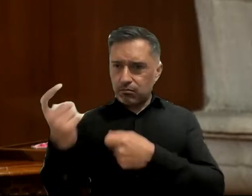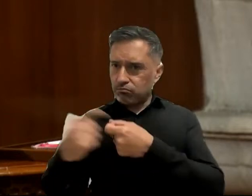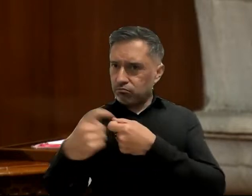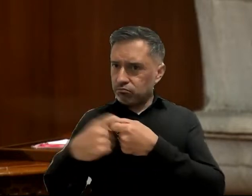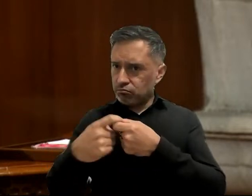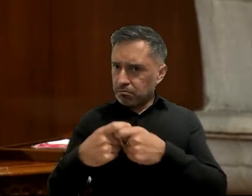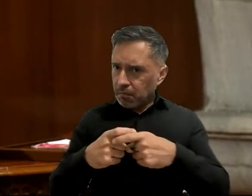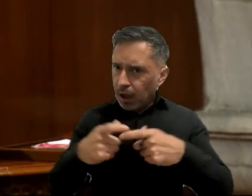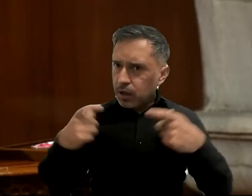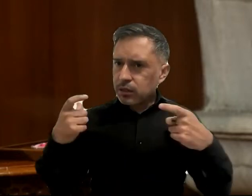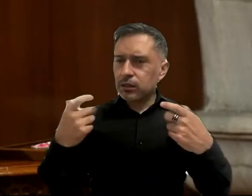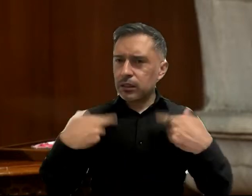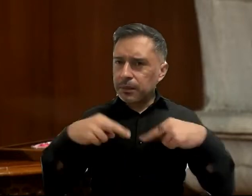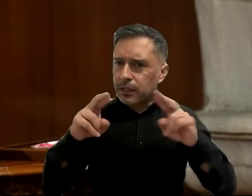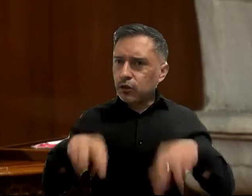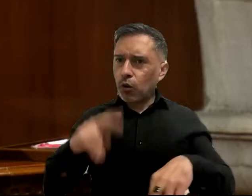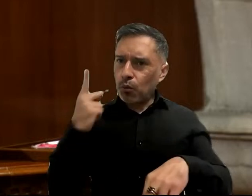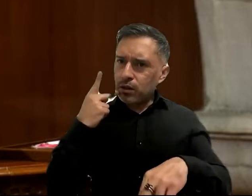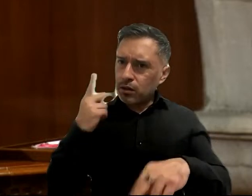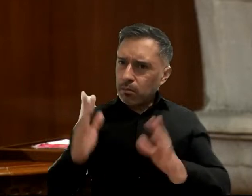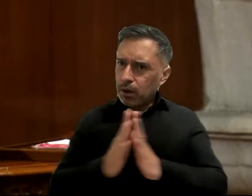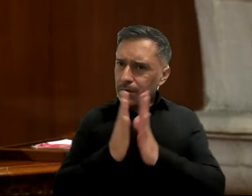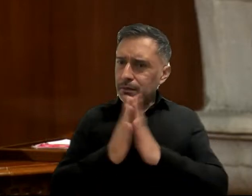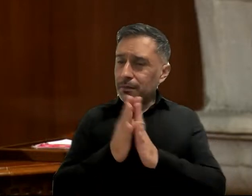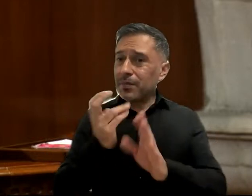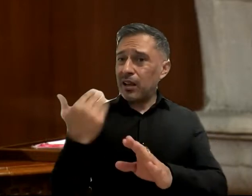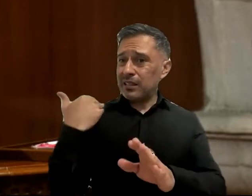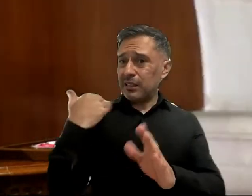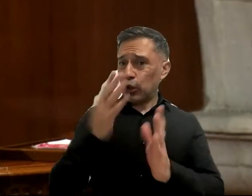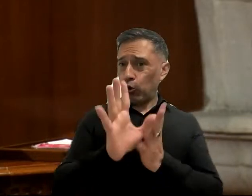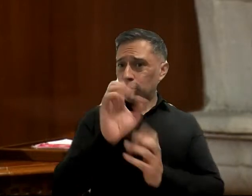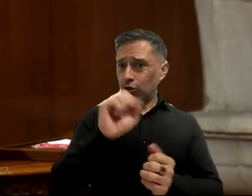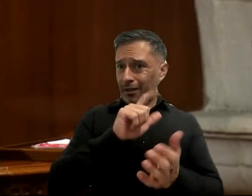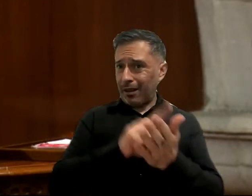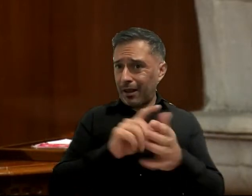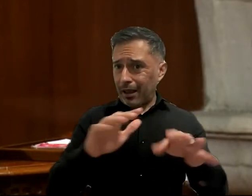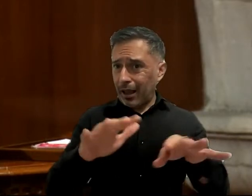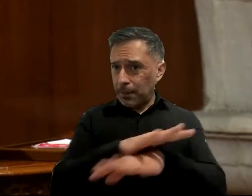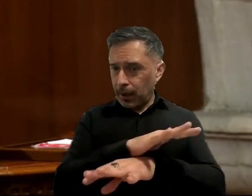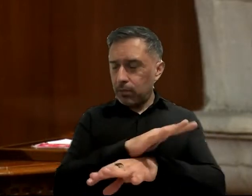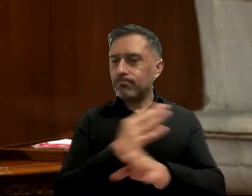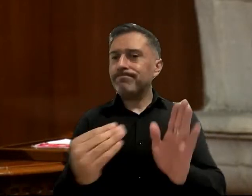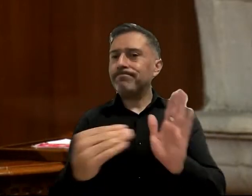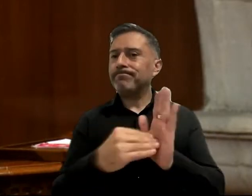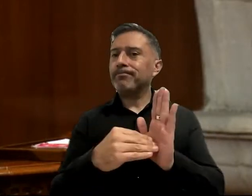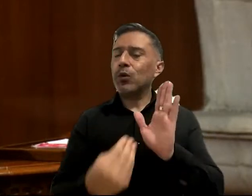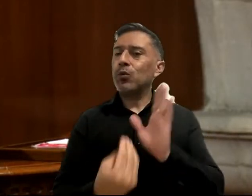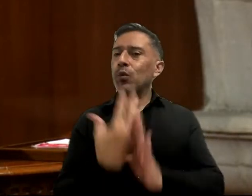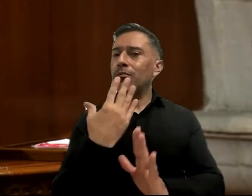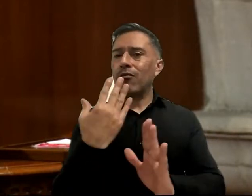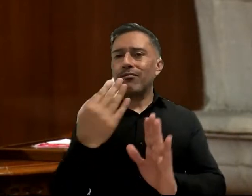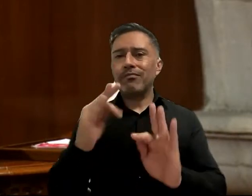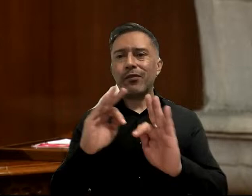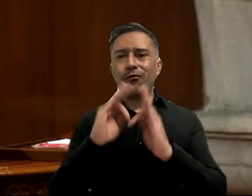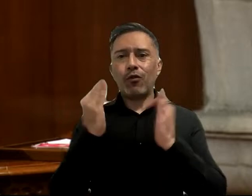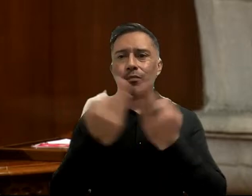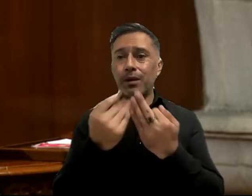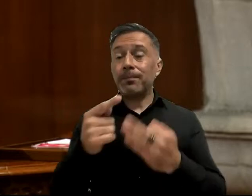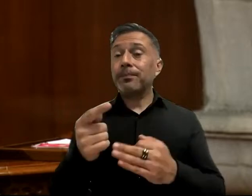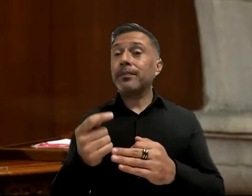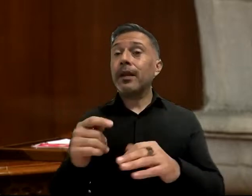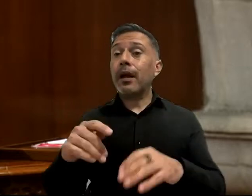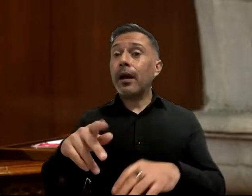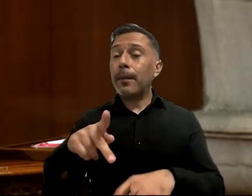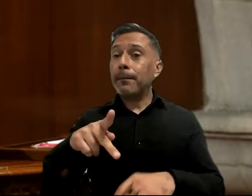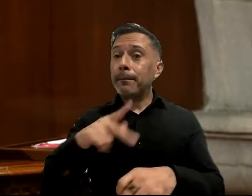reforma constitucional a ese artículo determinó un nuevo modelo, que reconoce que la grandeza de los pueblos y culturas es la